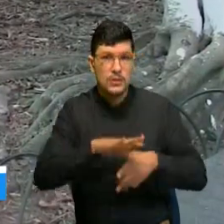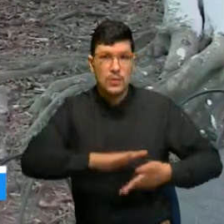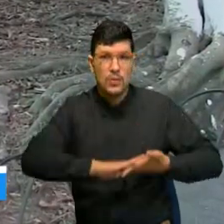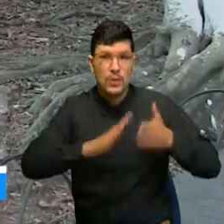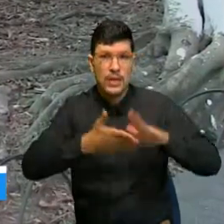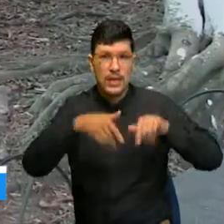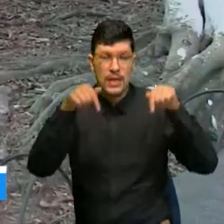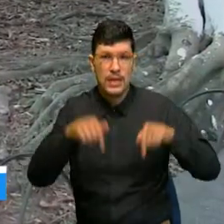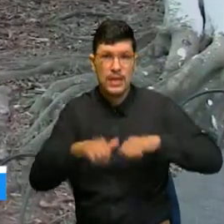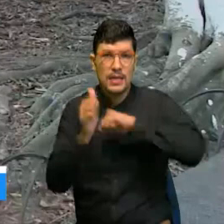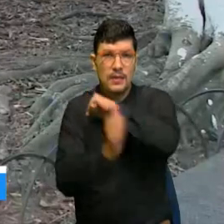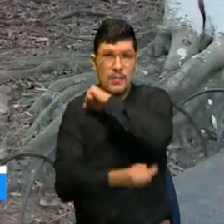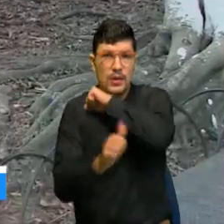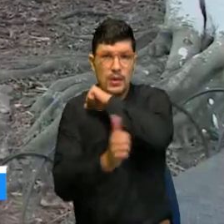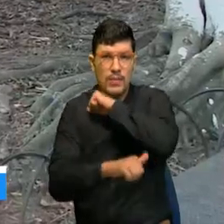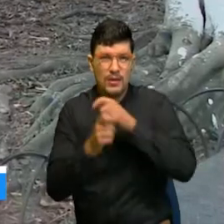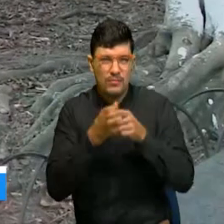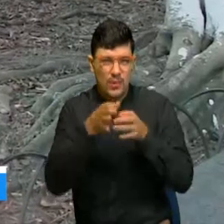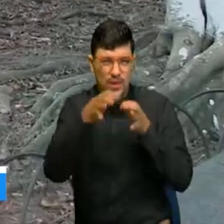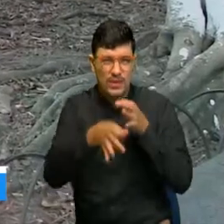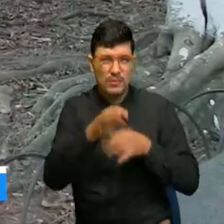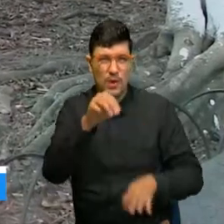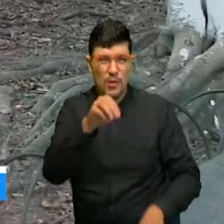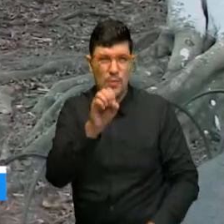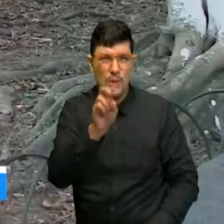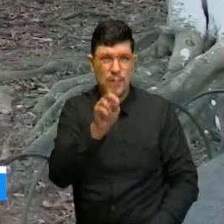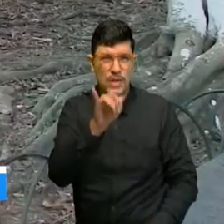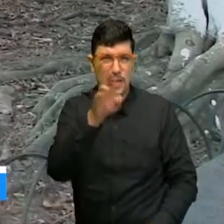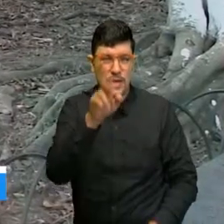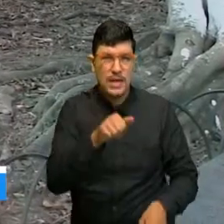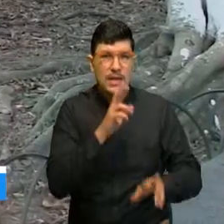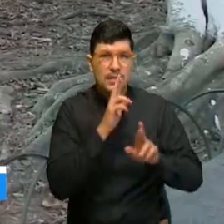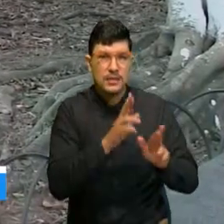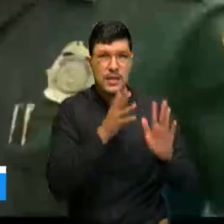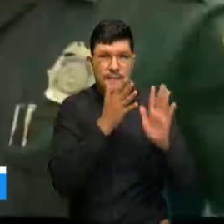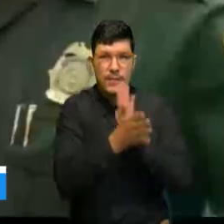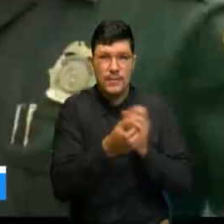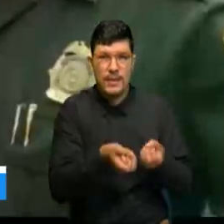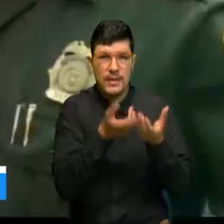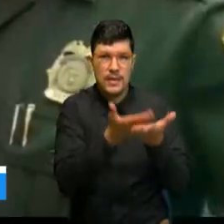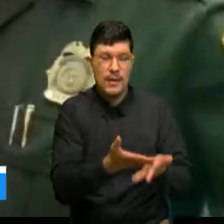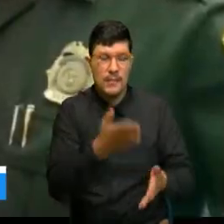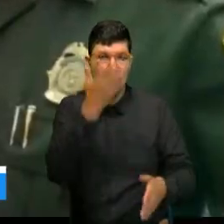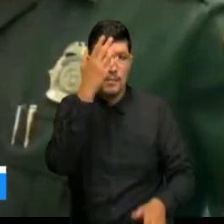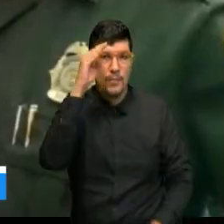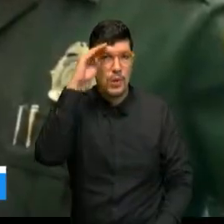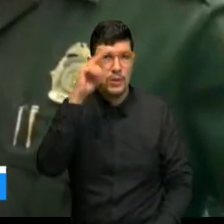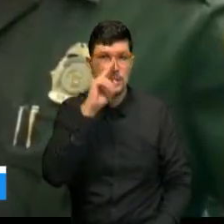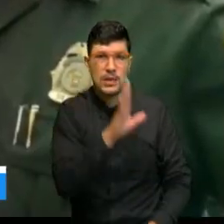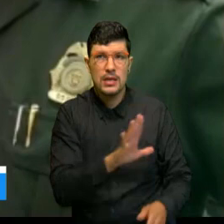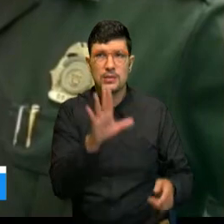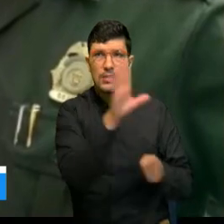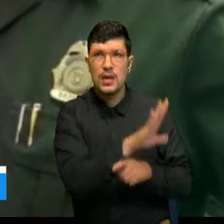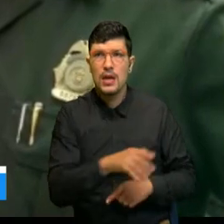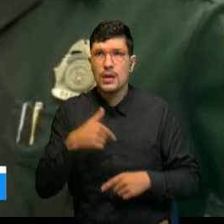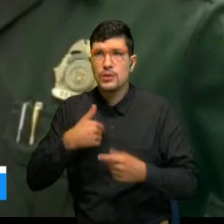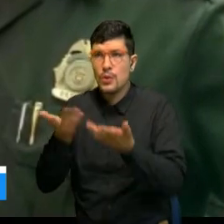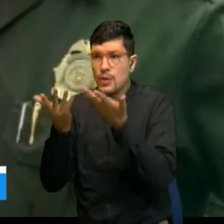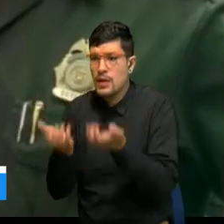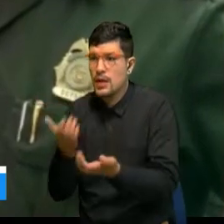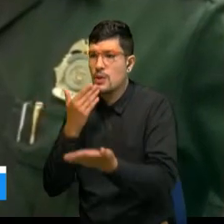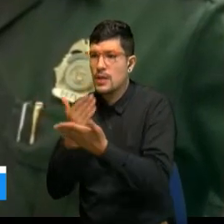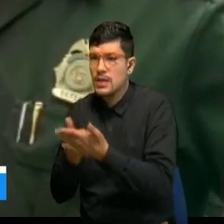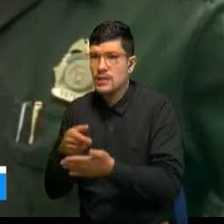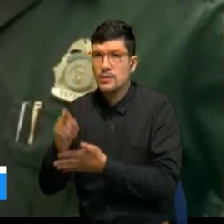población boyacense de Moniquirá de acuerdo al parte entregado por la Policía Nacional. Quiero dar un agradecimiento muy especial a